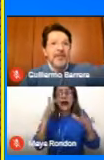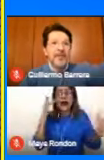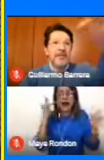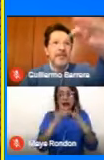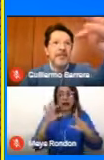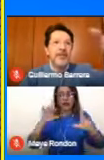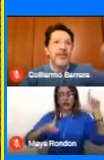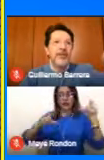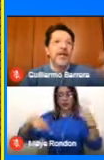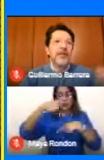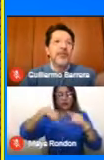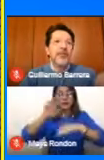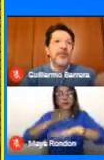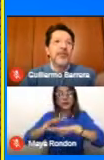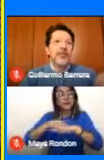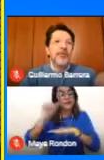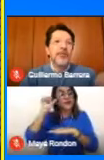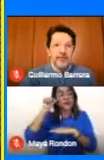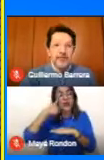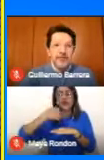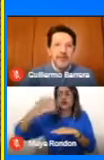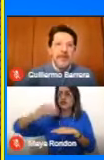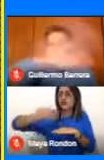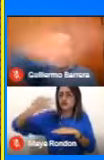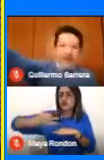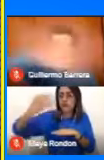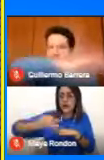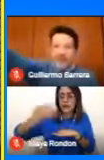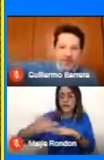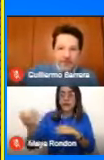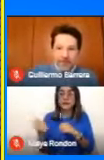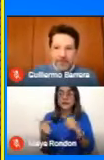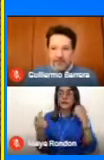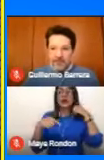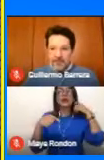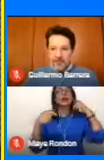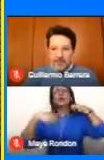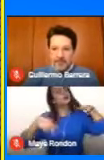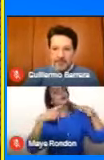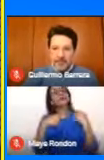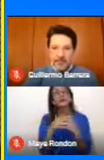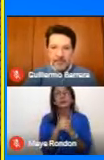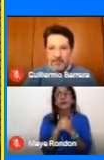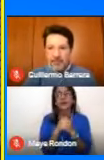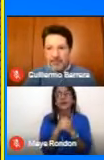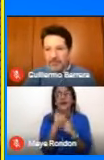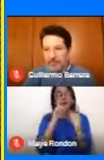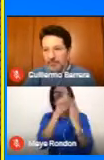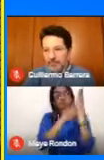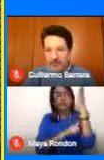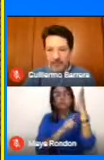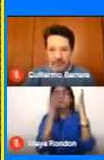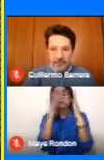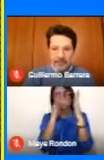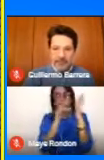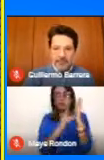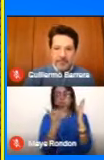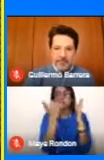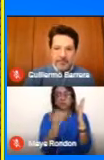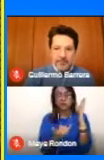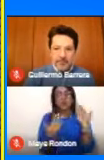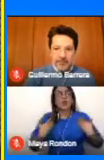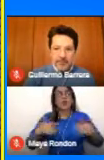Les recuerdo, como siempre, nosotros vamos a tener el listado de asistencia en cualquier